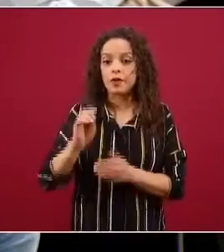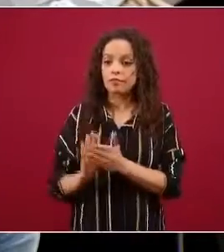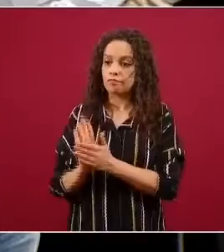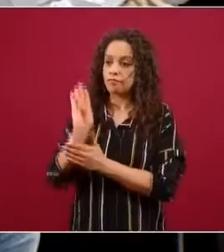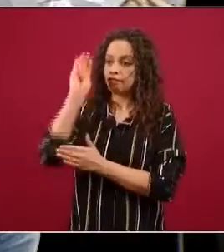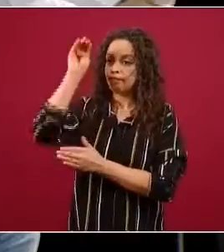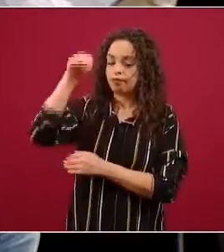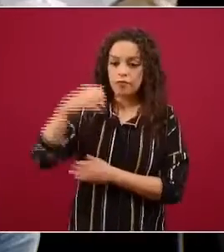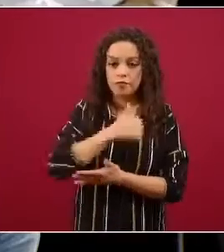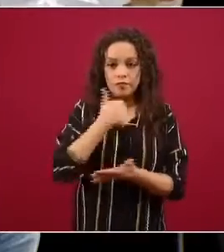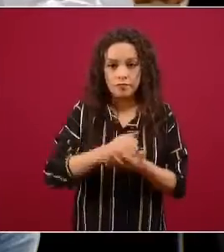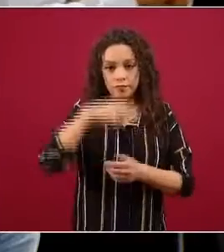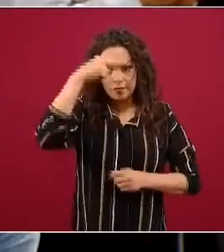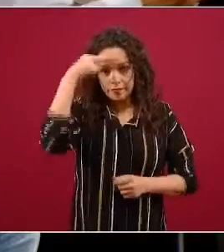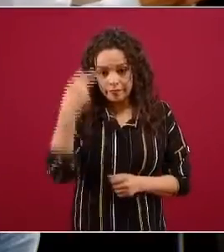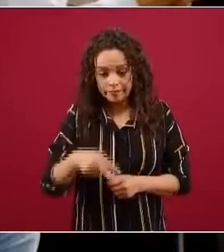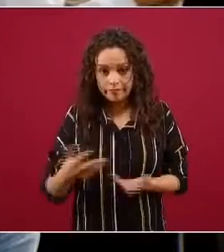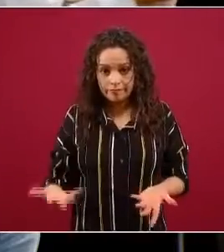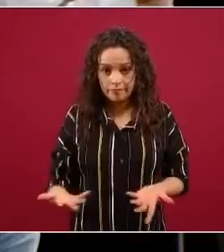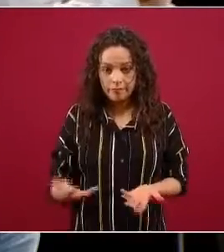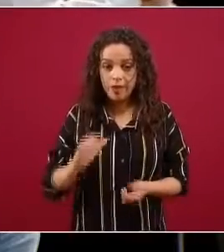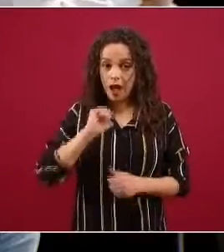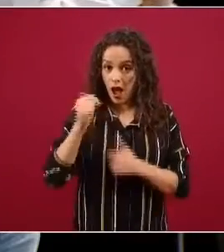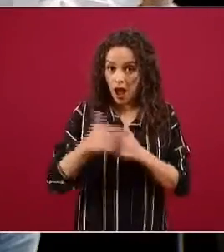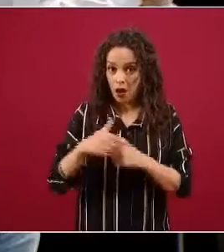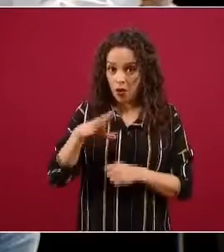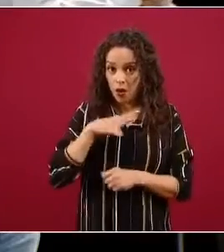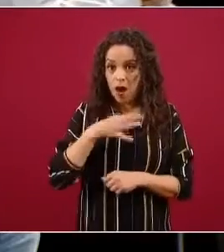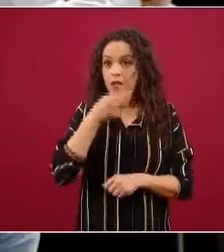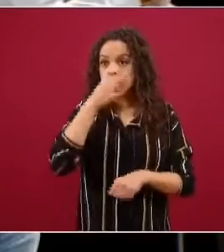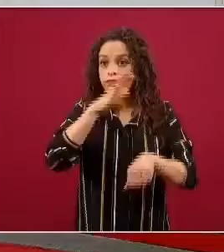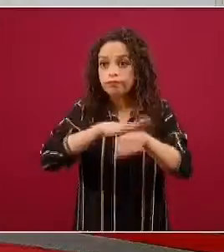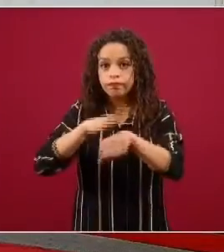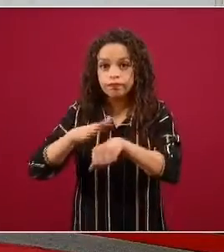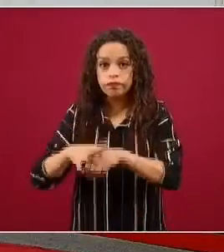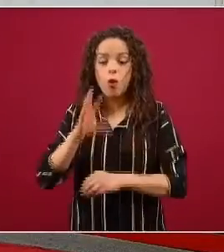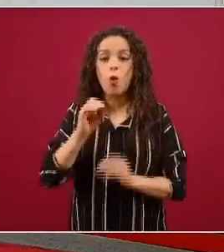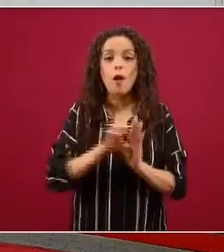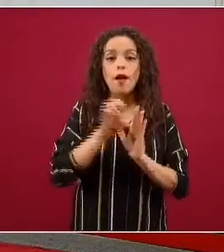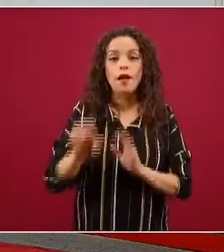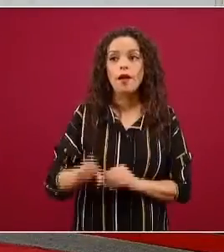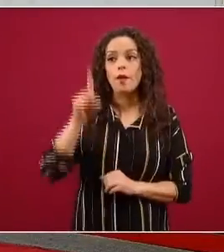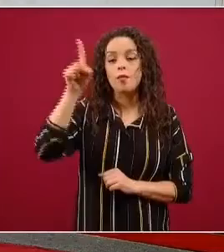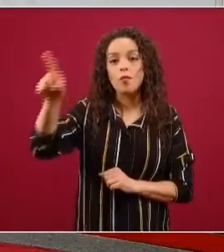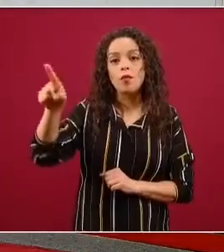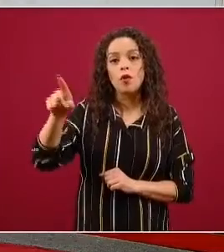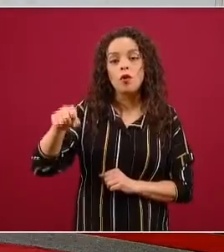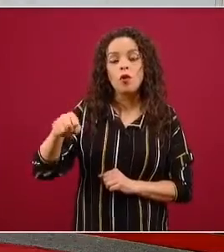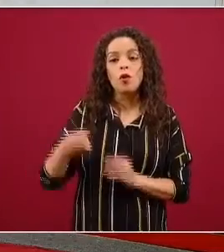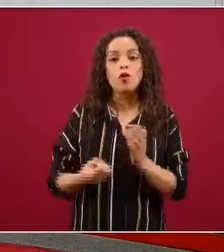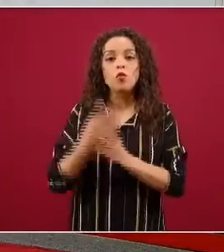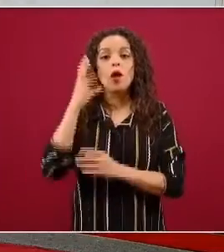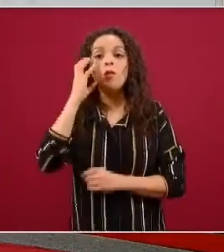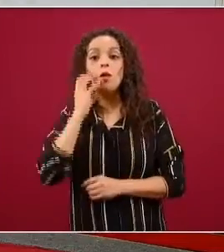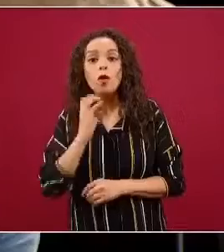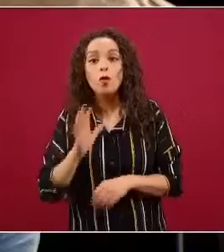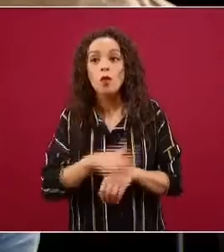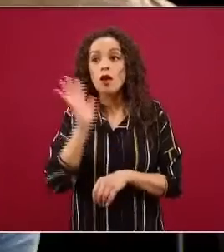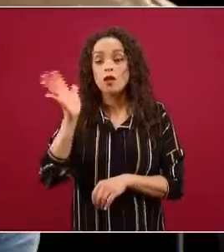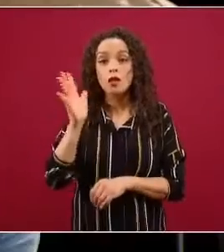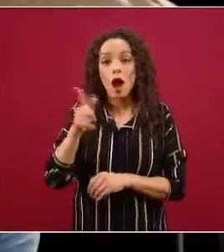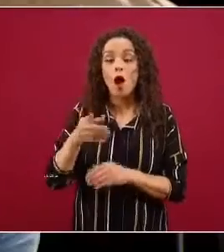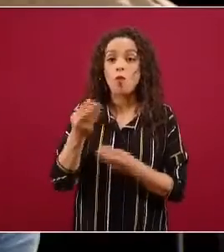del Valle. No sé si haya como alguna notificación como esa. No sé si en Nuevo León, por ejemplo, que empieza a despegar ya el número de casos.